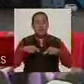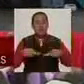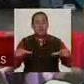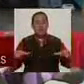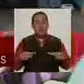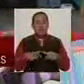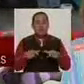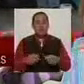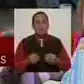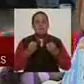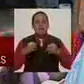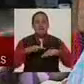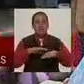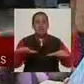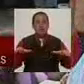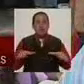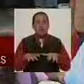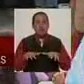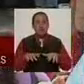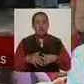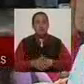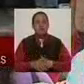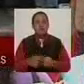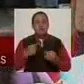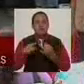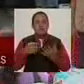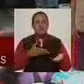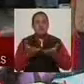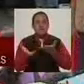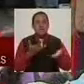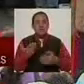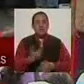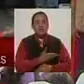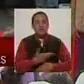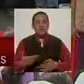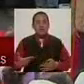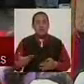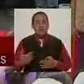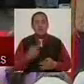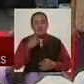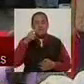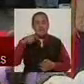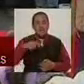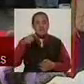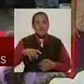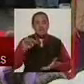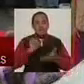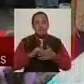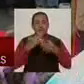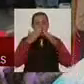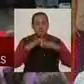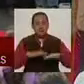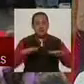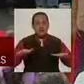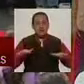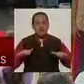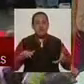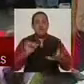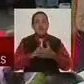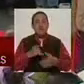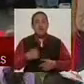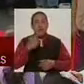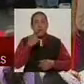Para todos los servicios del Estado necesitamos que nuestros niños, que nuestras